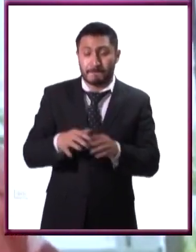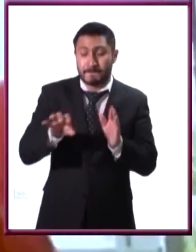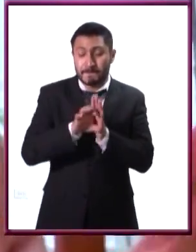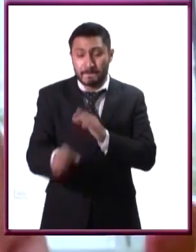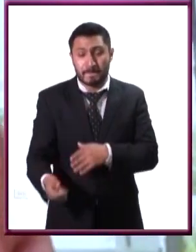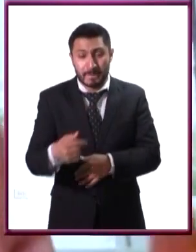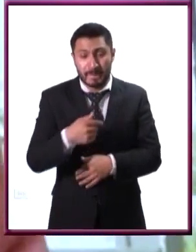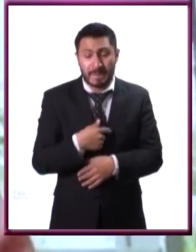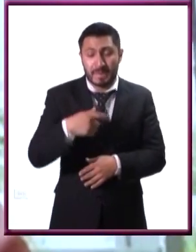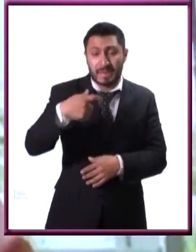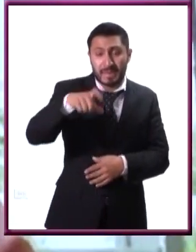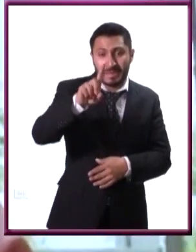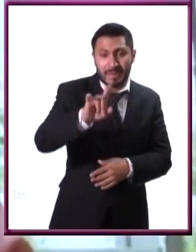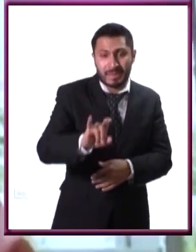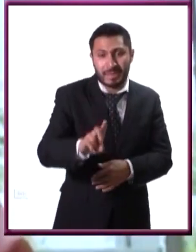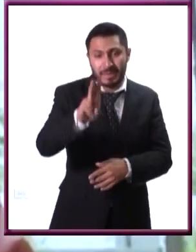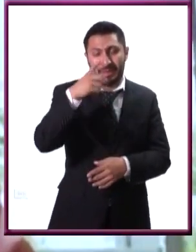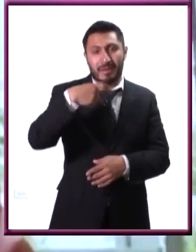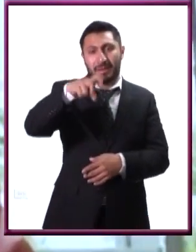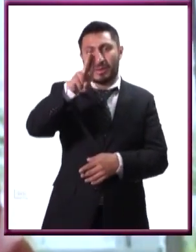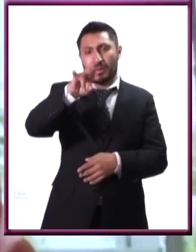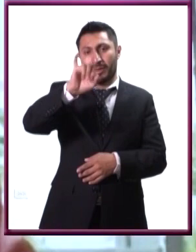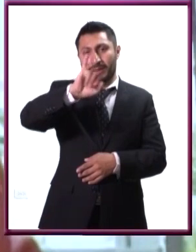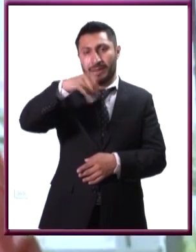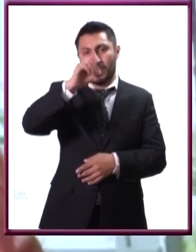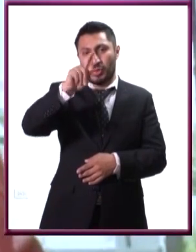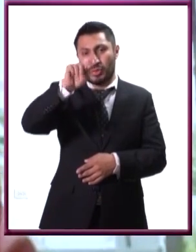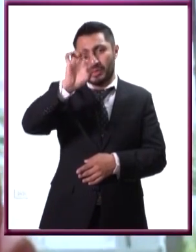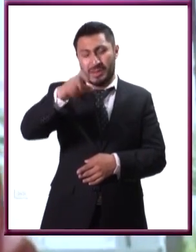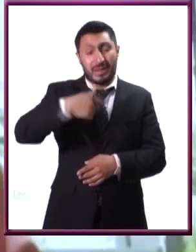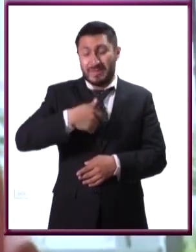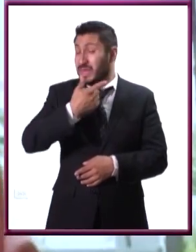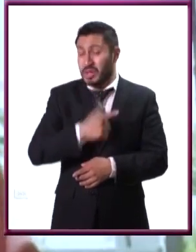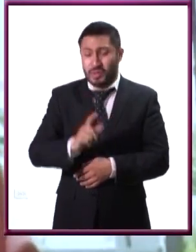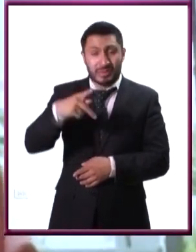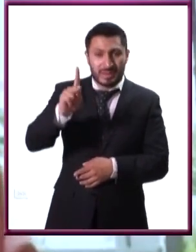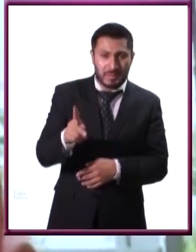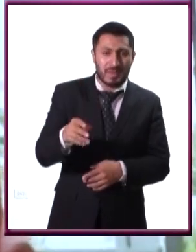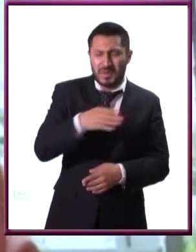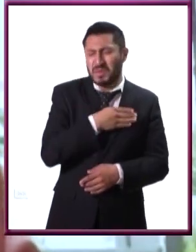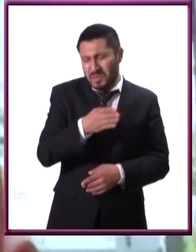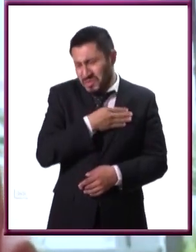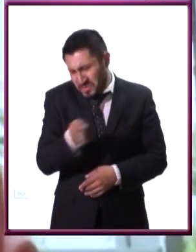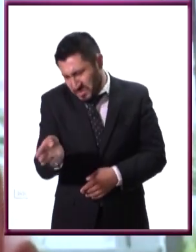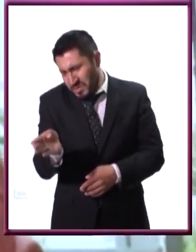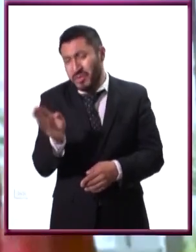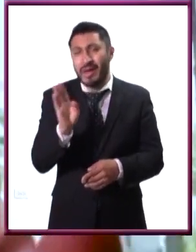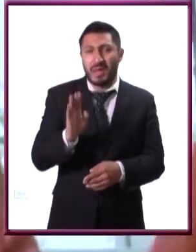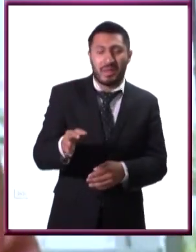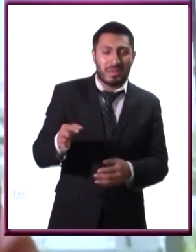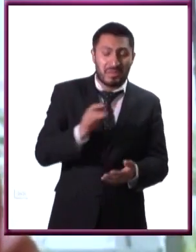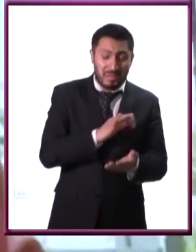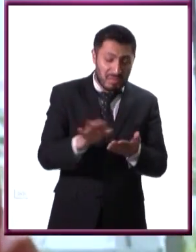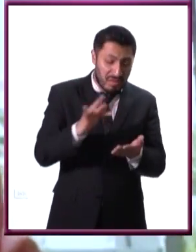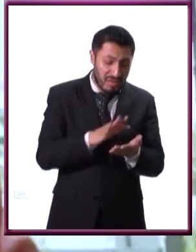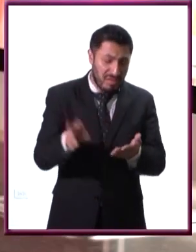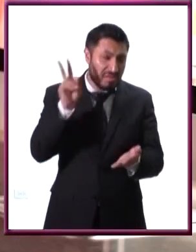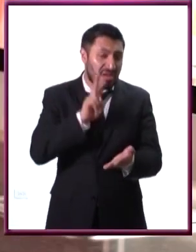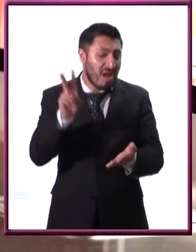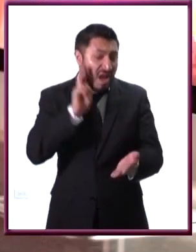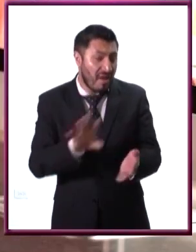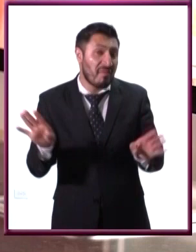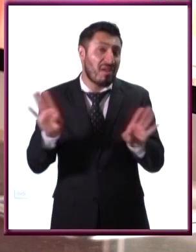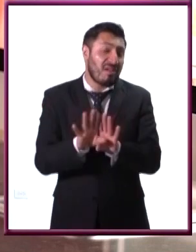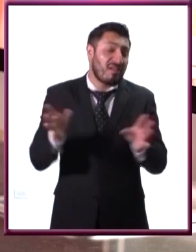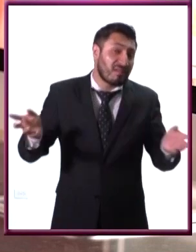decir, es que a mí a lo mejor el Quijote no me llama tanta la atención, pero es bueno entrar al Quijote al menos para concederle el nivel de duda, ¿no?